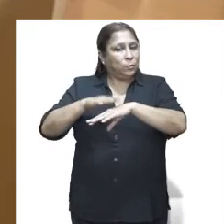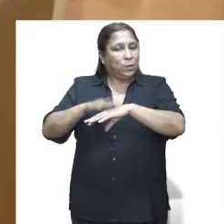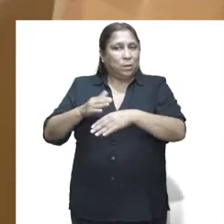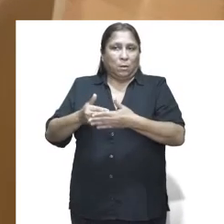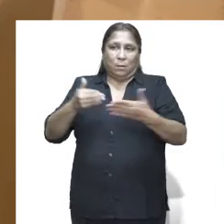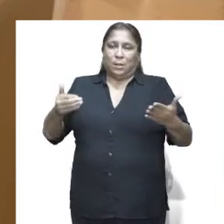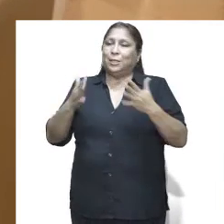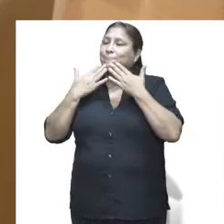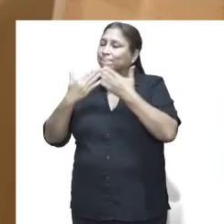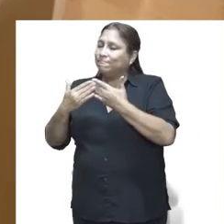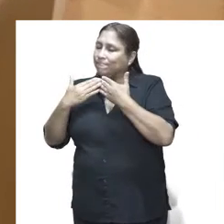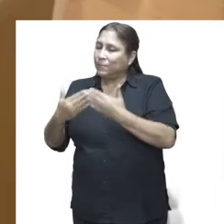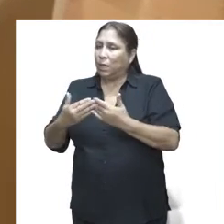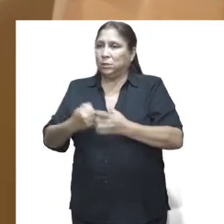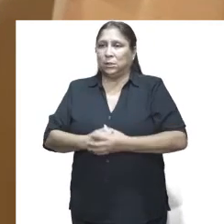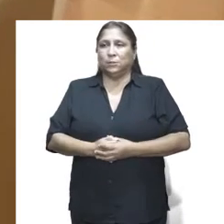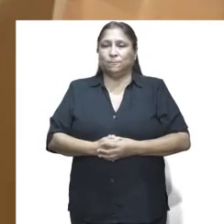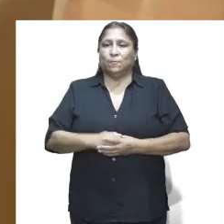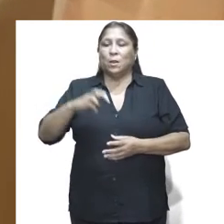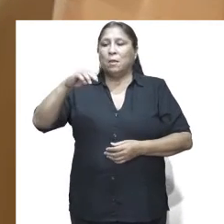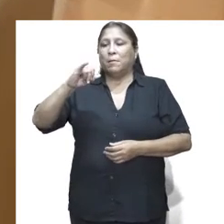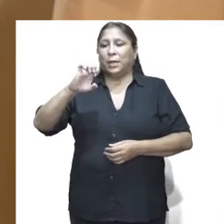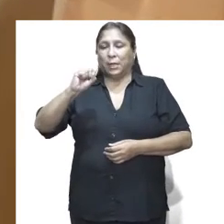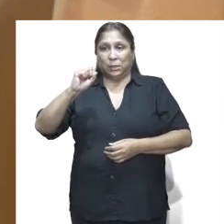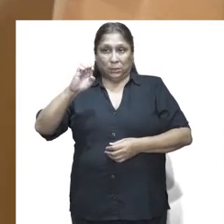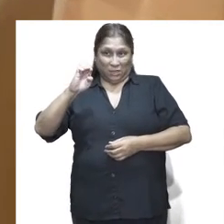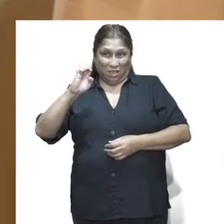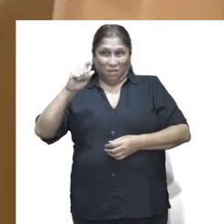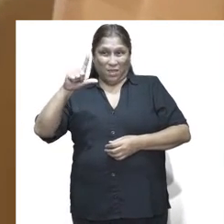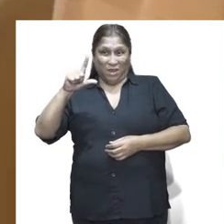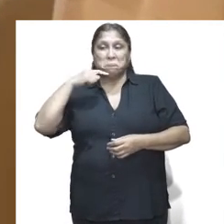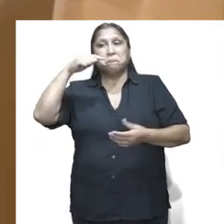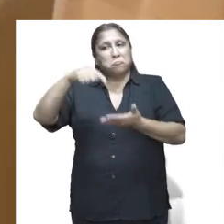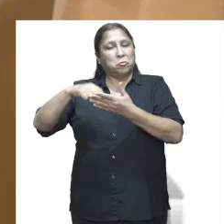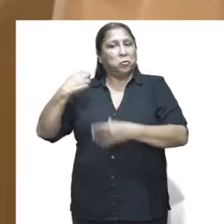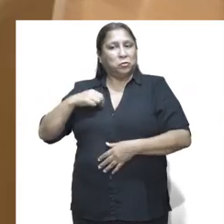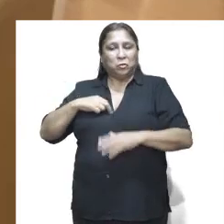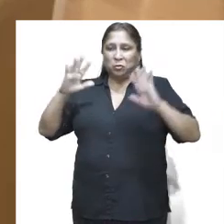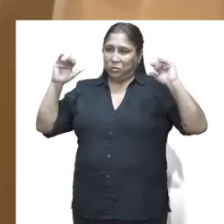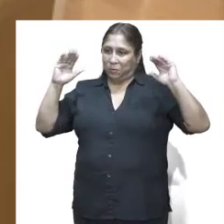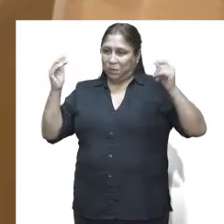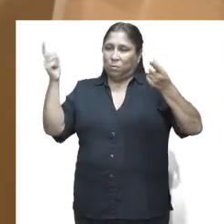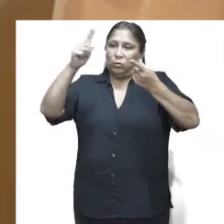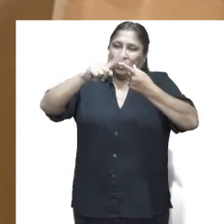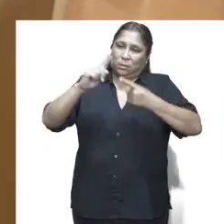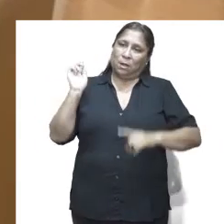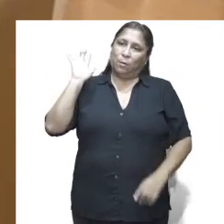muchísimas gracias. María Isabel, nosotros nos despedimos y será hasta la próxima.